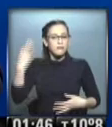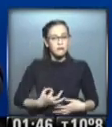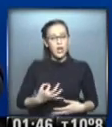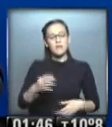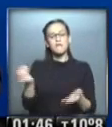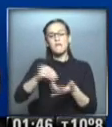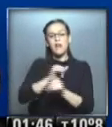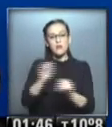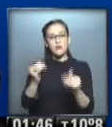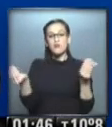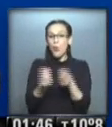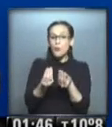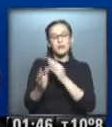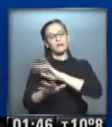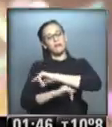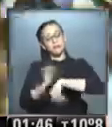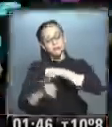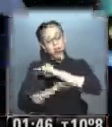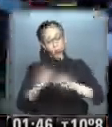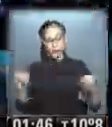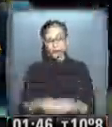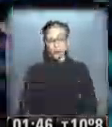más información en este picado de noticias.